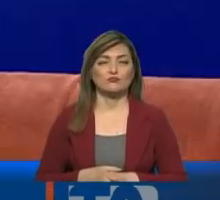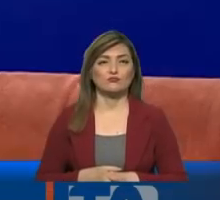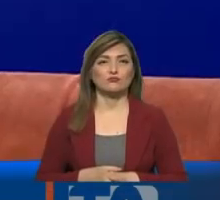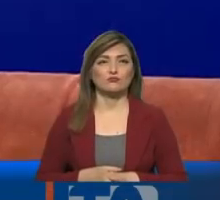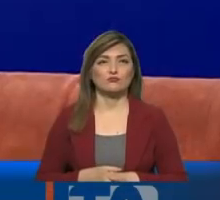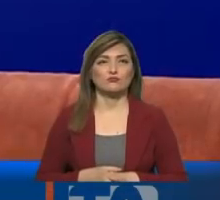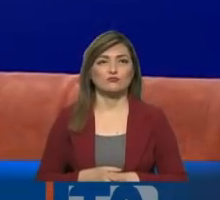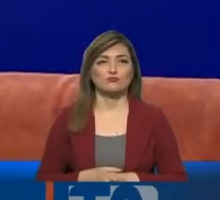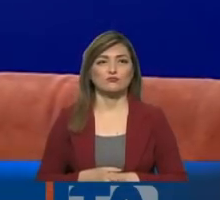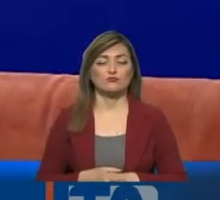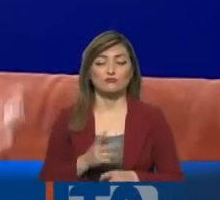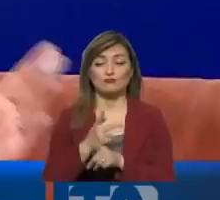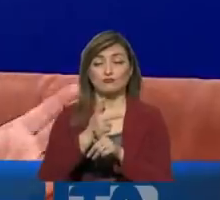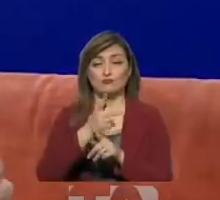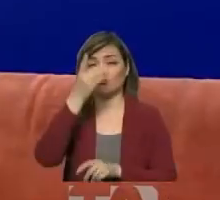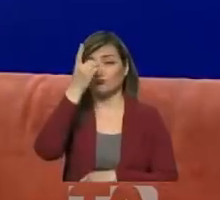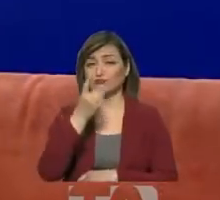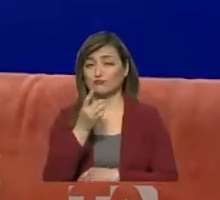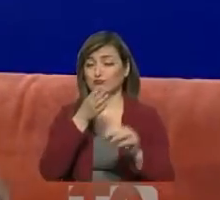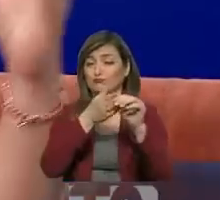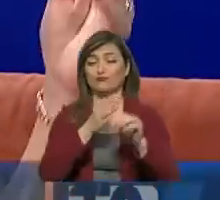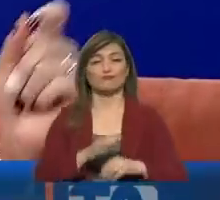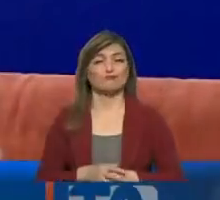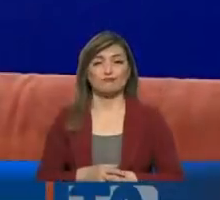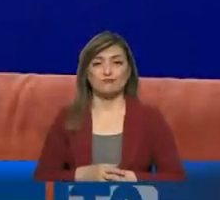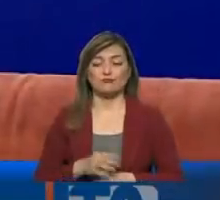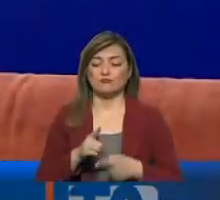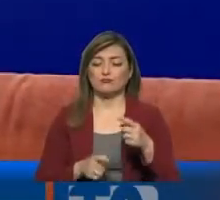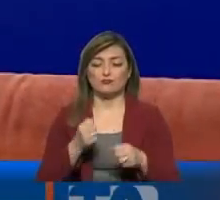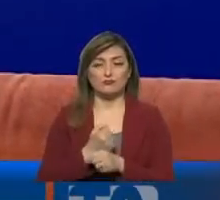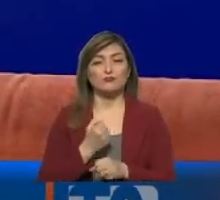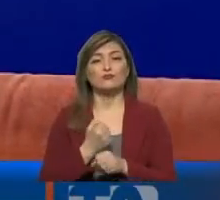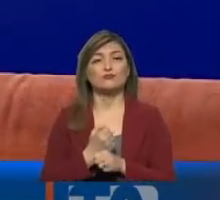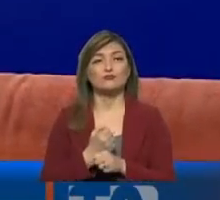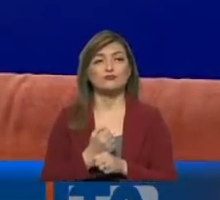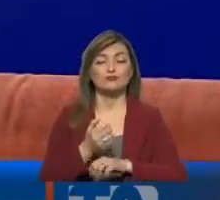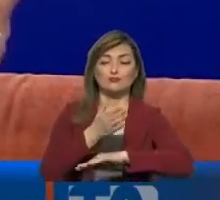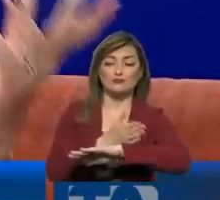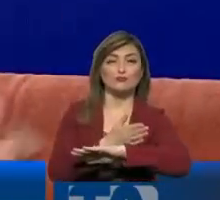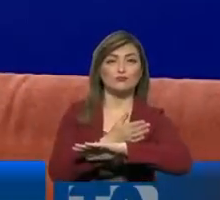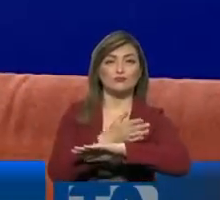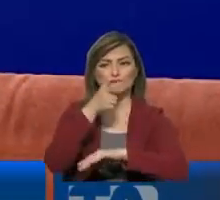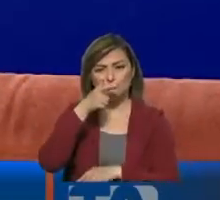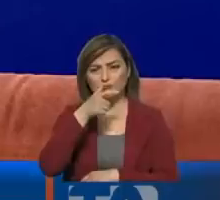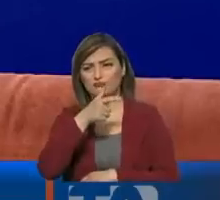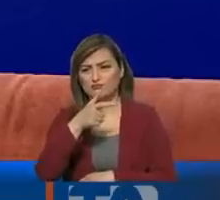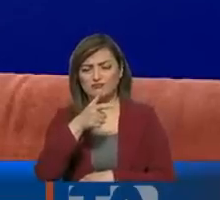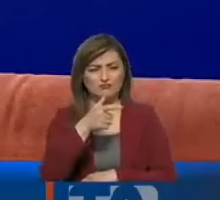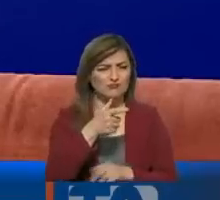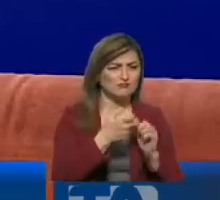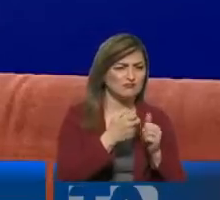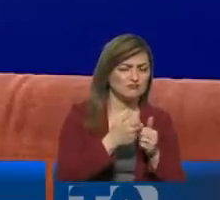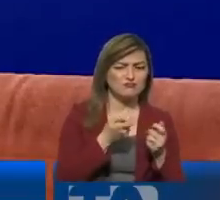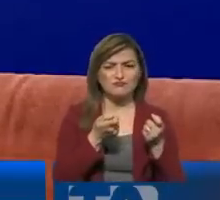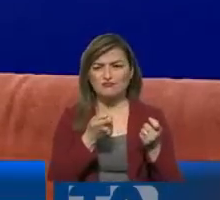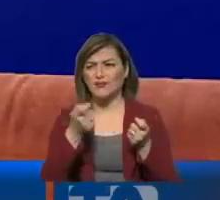que no es esa la intención del Consejo, porque justamente han hablado de que no han podido trabajar porque han tenido que estar fiscalizando. Entonces, este es el